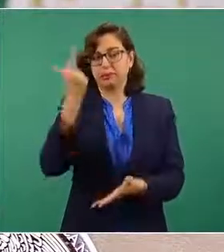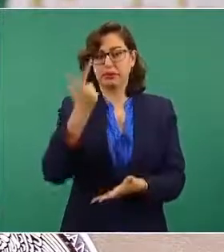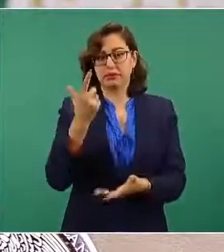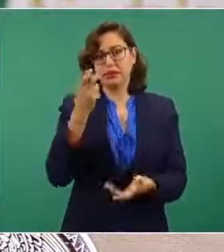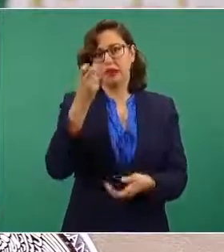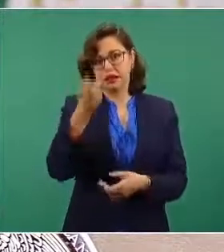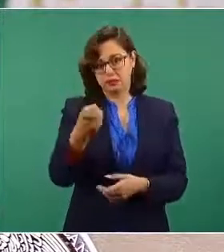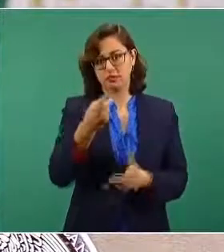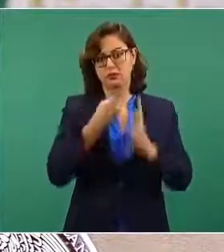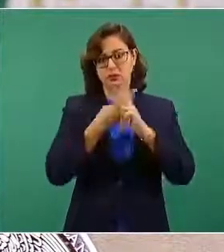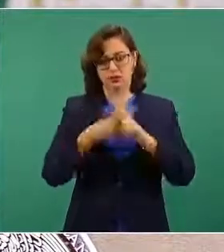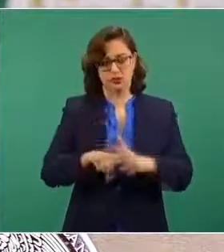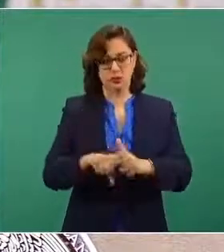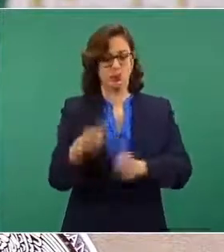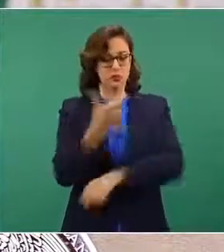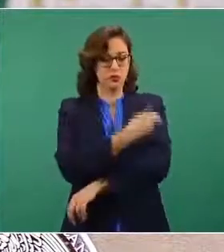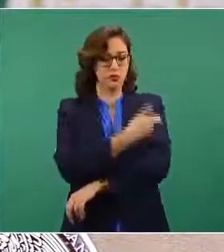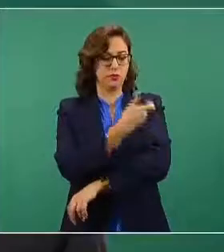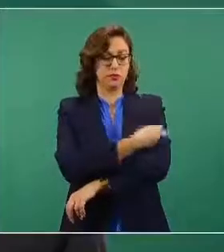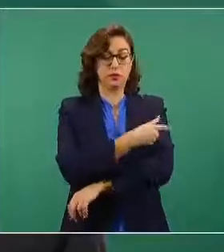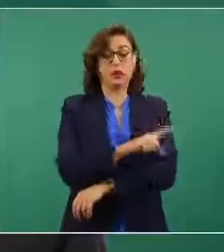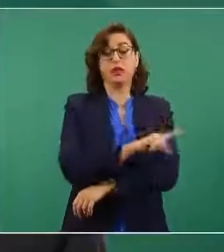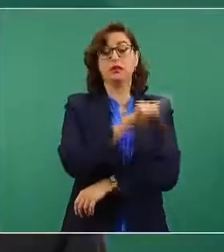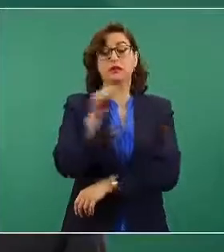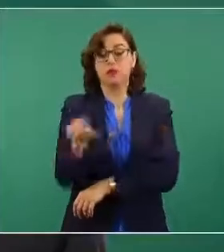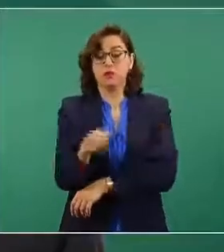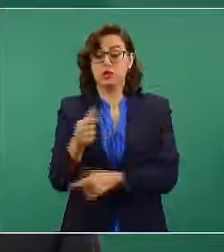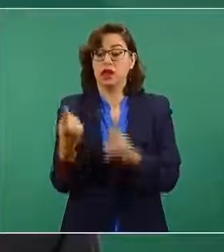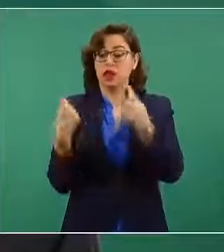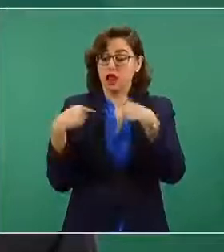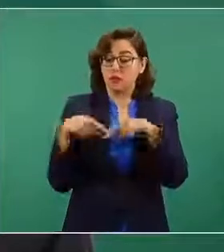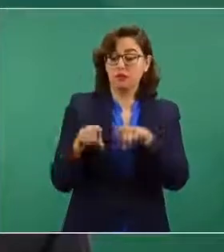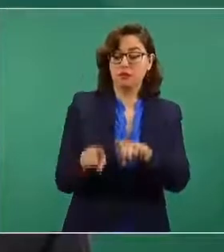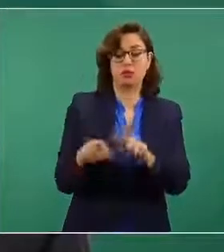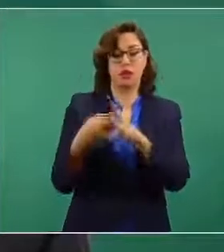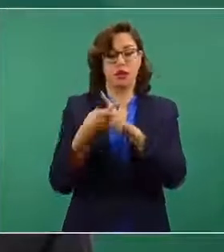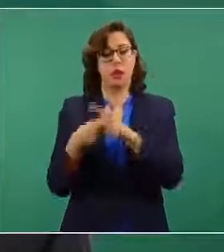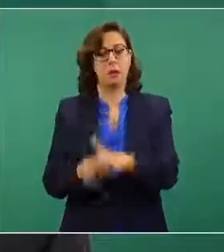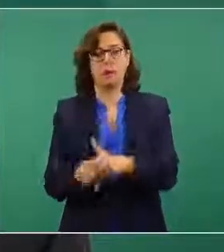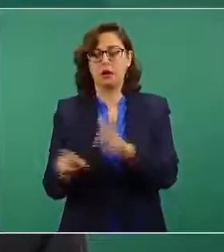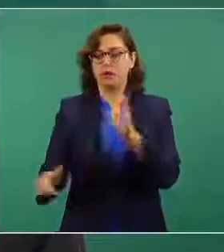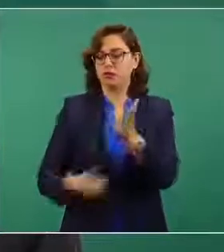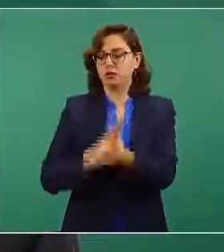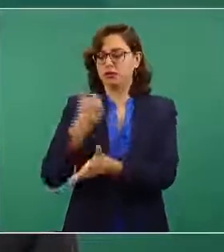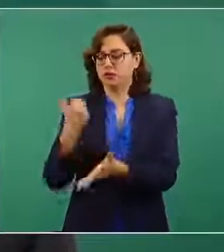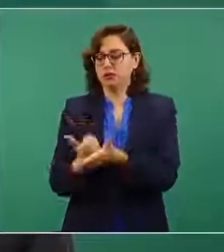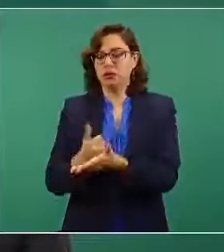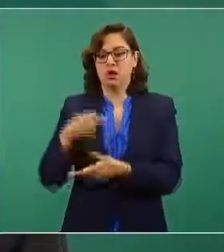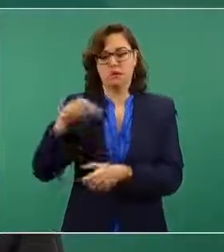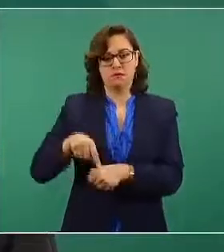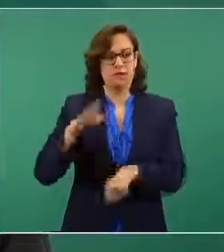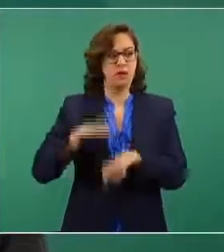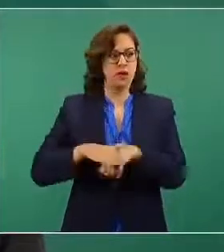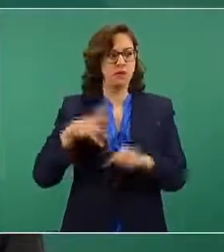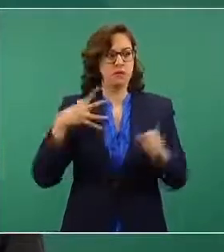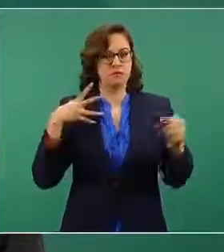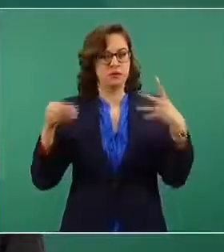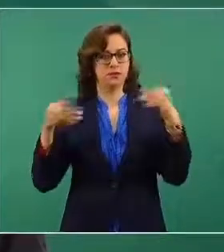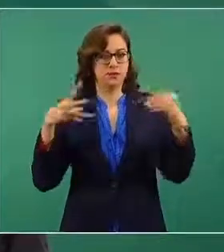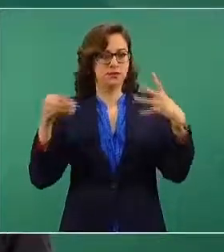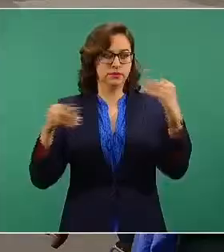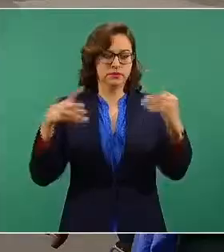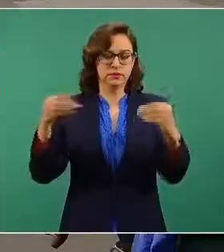las pocas semanas en las zonas urbanas donde existe la mayor eficiencia de los contagios. Y